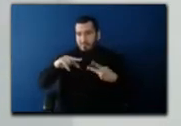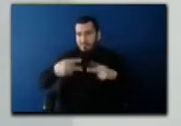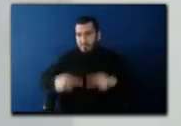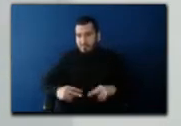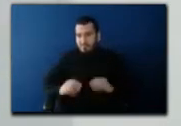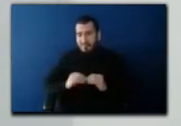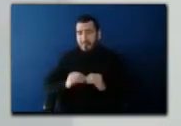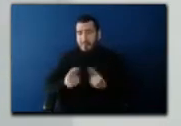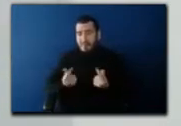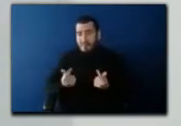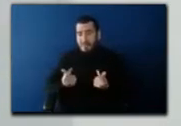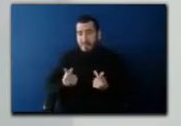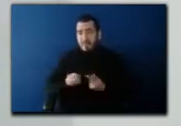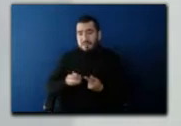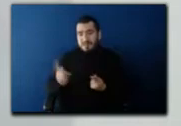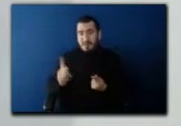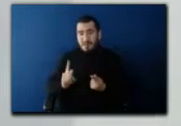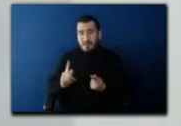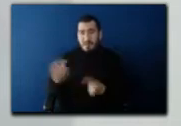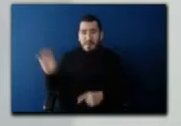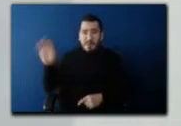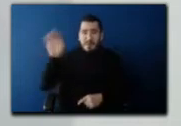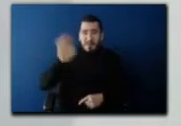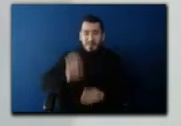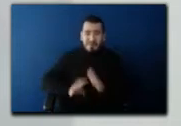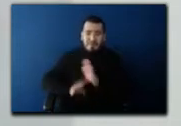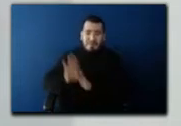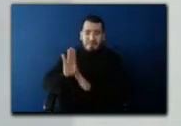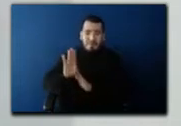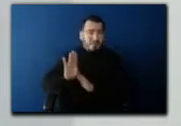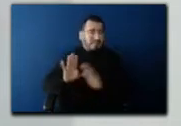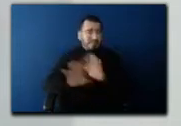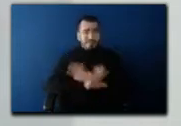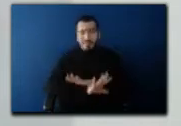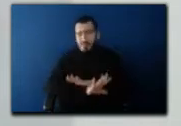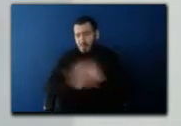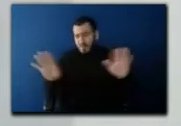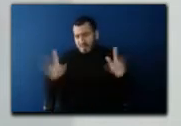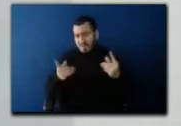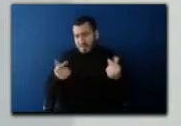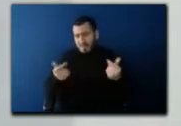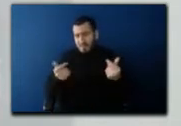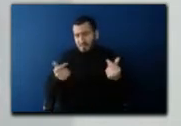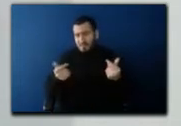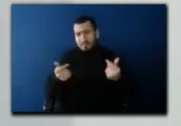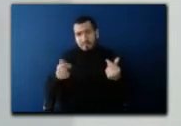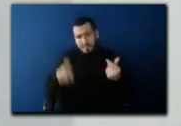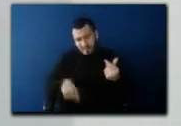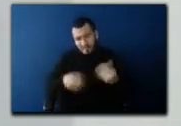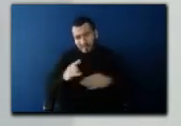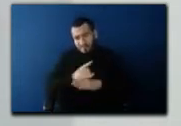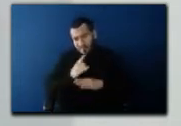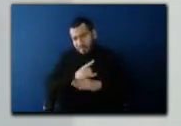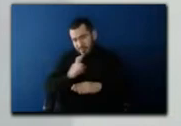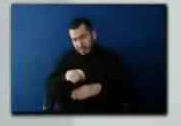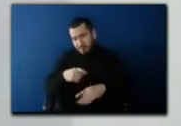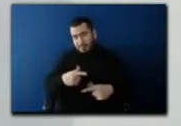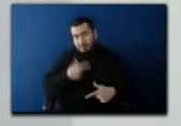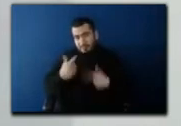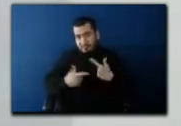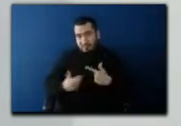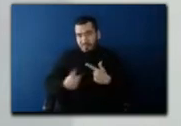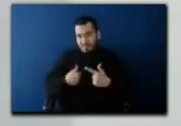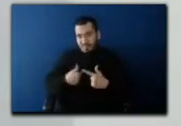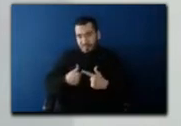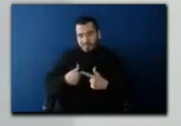Aún incluso en países desarrollados que se han puesto una meta de decir no vamos a usar más efectivo, pero pues el efectivo en algunas ocasiones se necesita. La lucha no es contra el efectivo, la lucha es